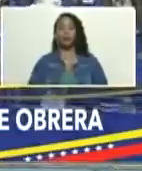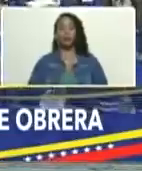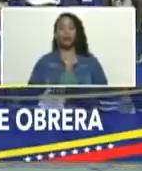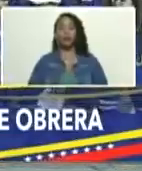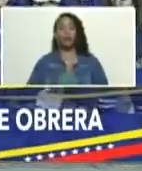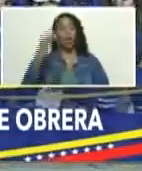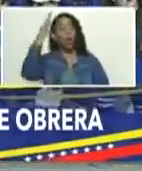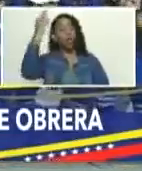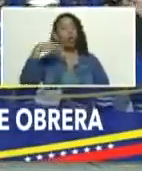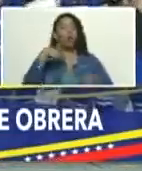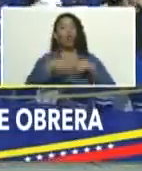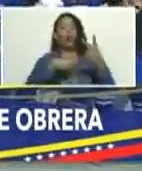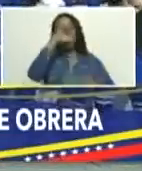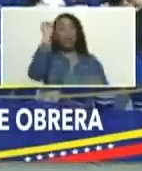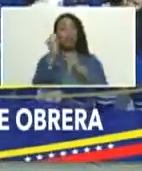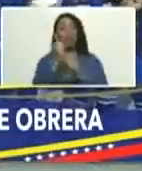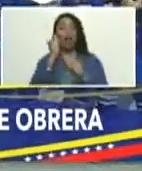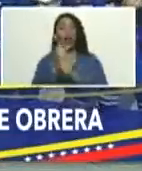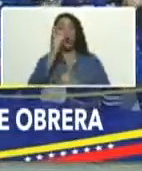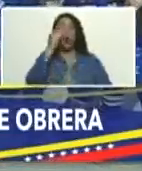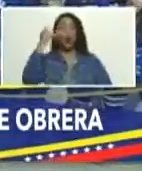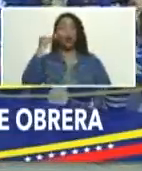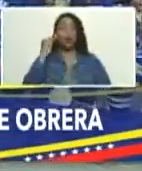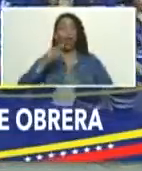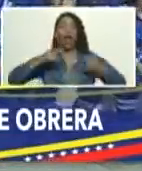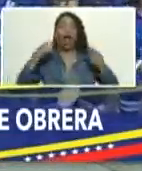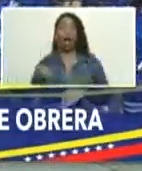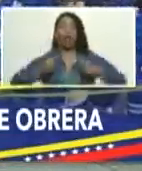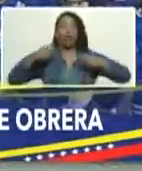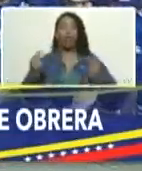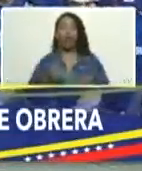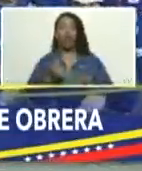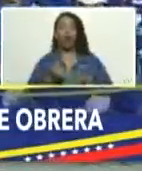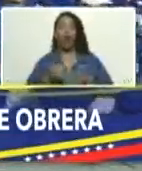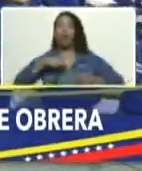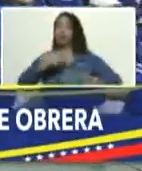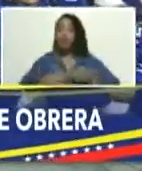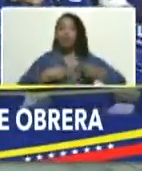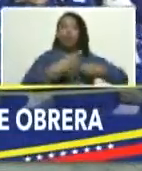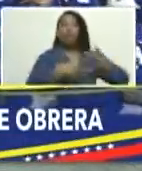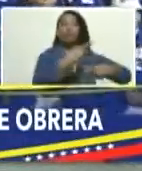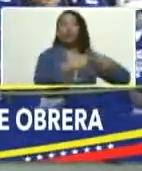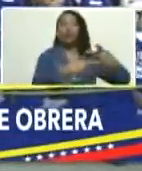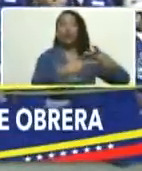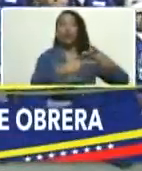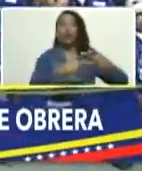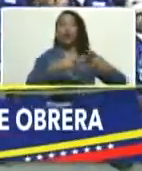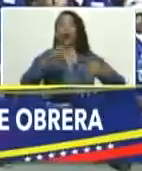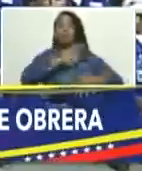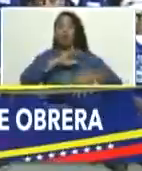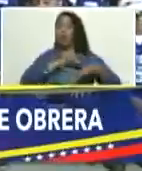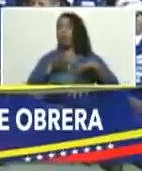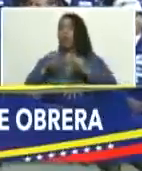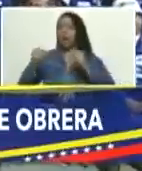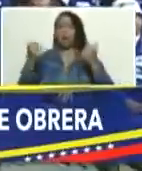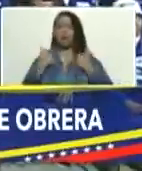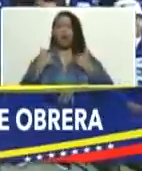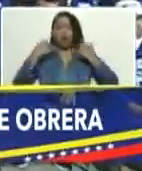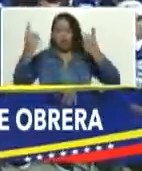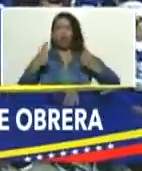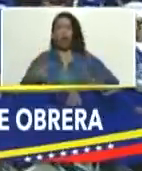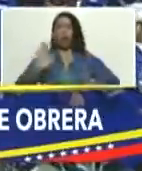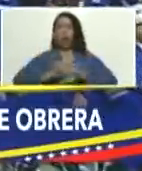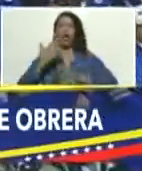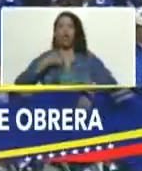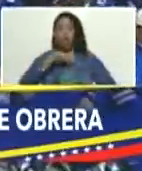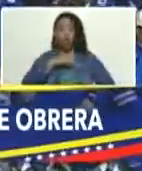consejos productivos de trabajadores y trabajadoras activados, produciendo, empoderados, es porque nosotros